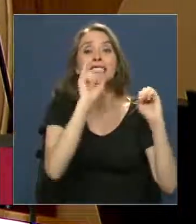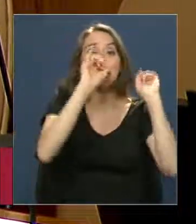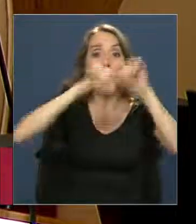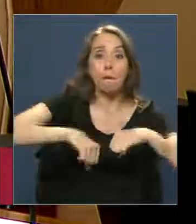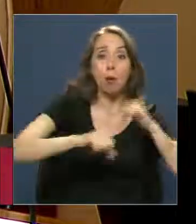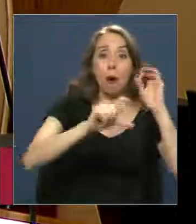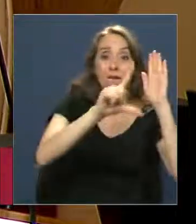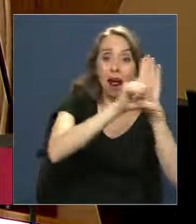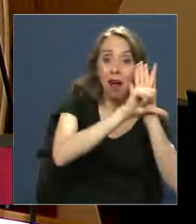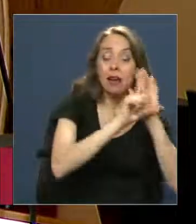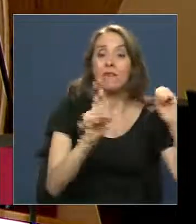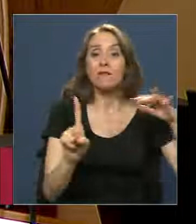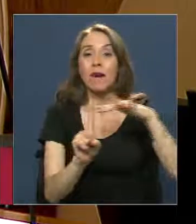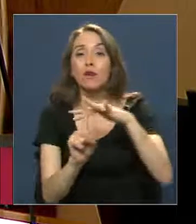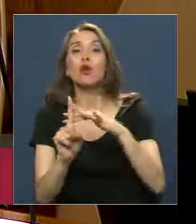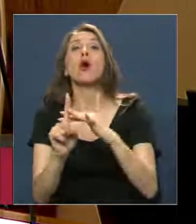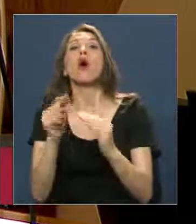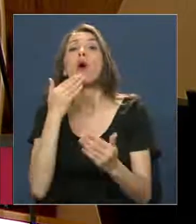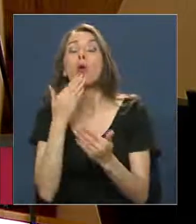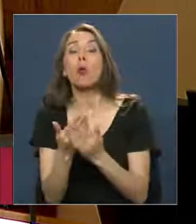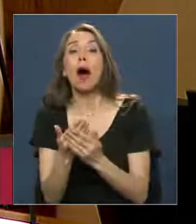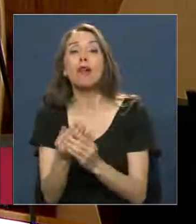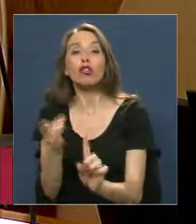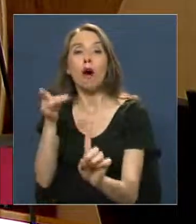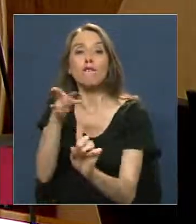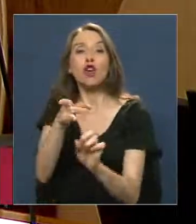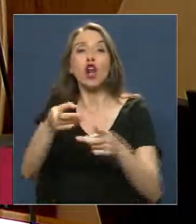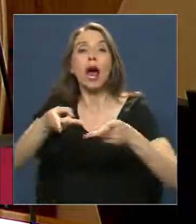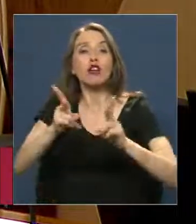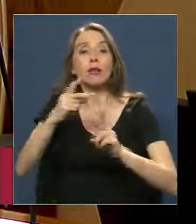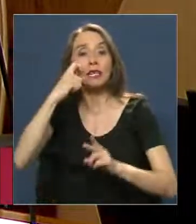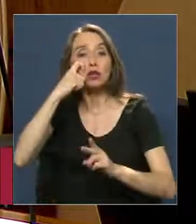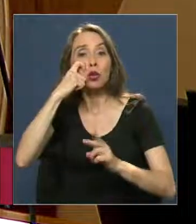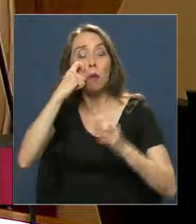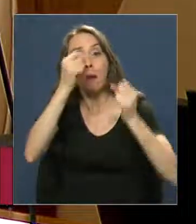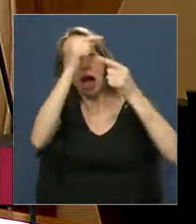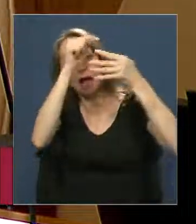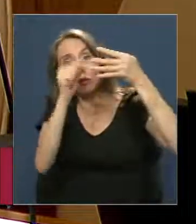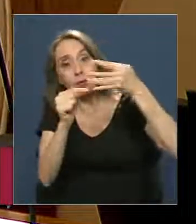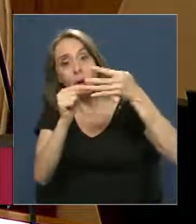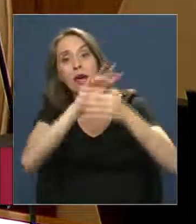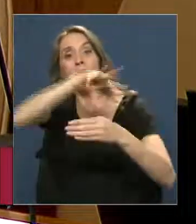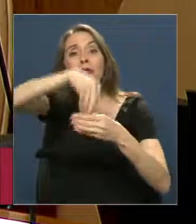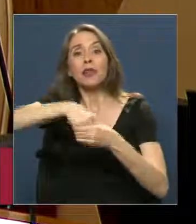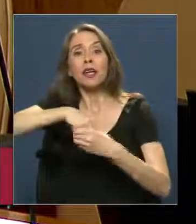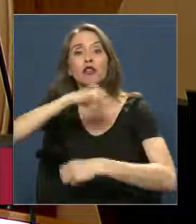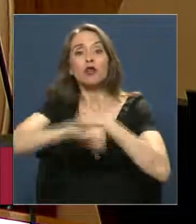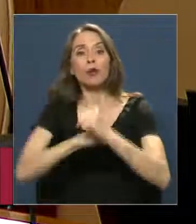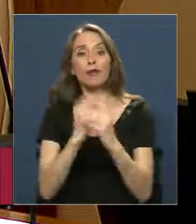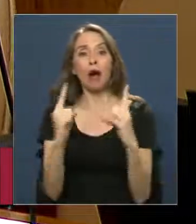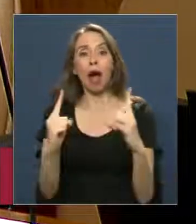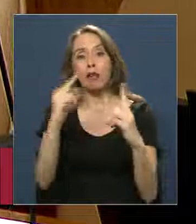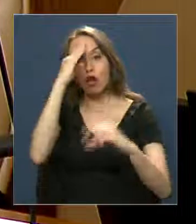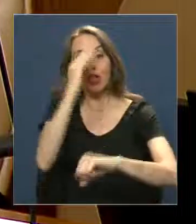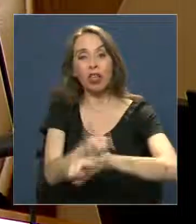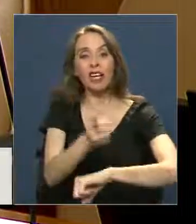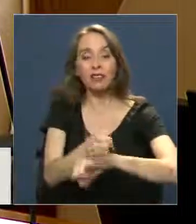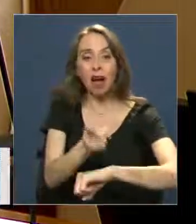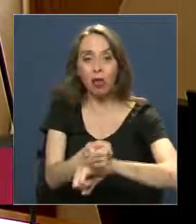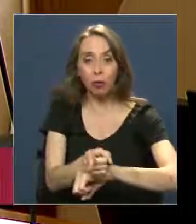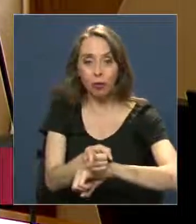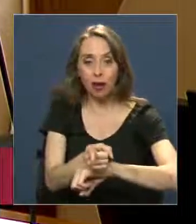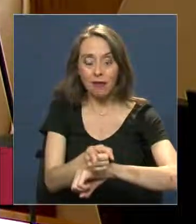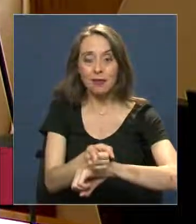violaciones ocurridas de derechos humanos ocurridas en dictadura, pero además que estén